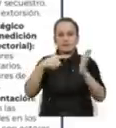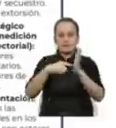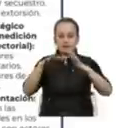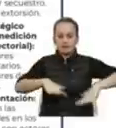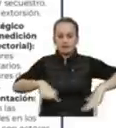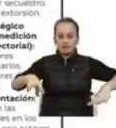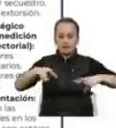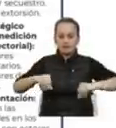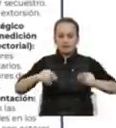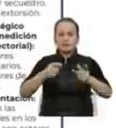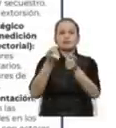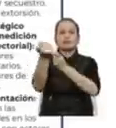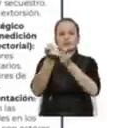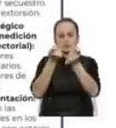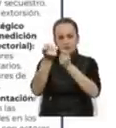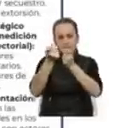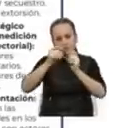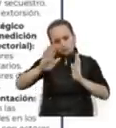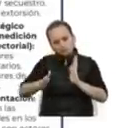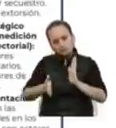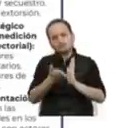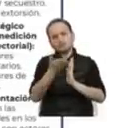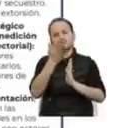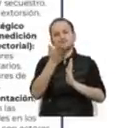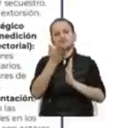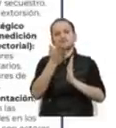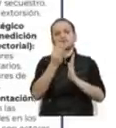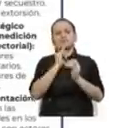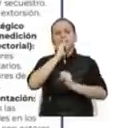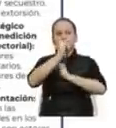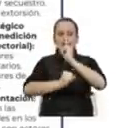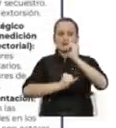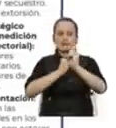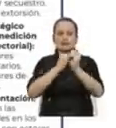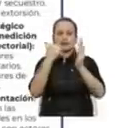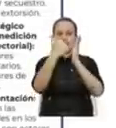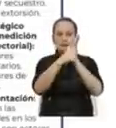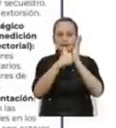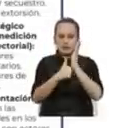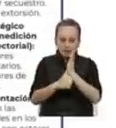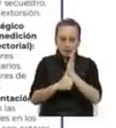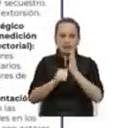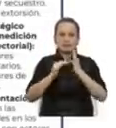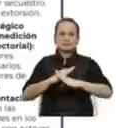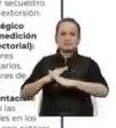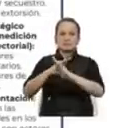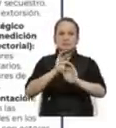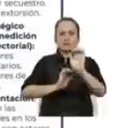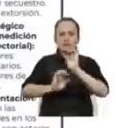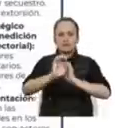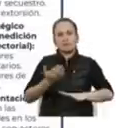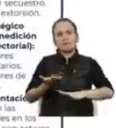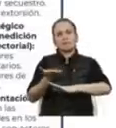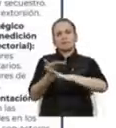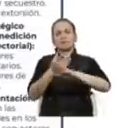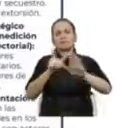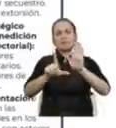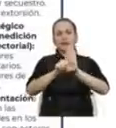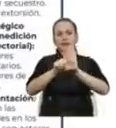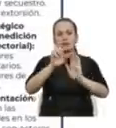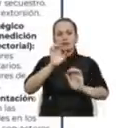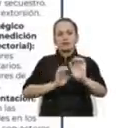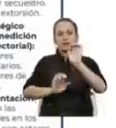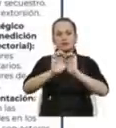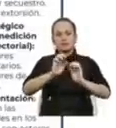territorio, estrategia para impulsar una agenda internacional del sector seguridad y defensa, para la formulación de una ley de defensa y